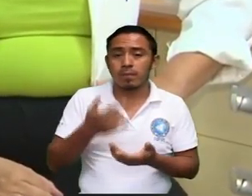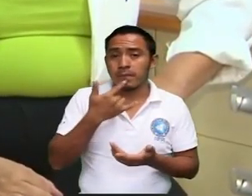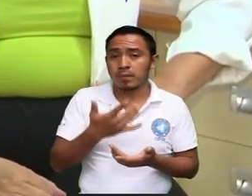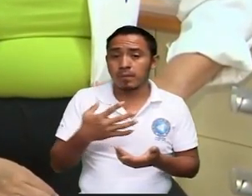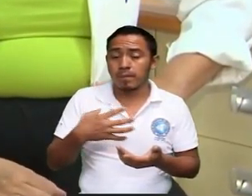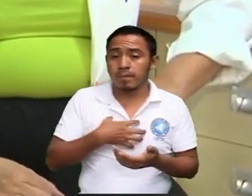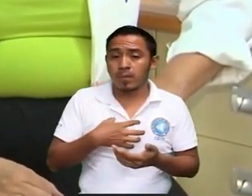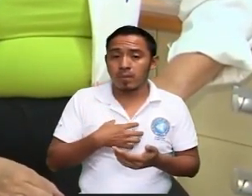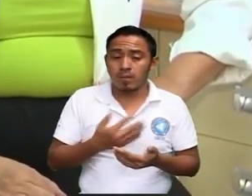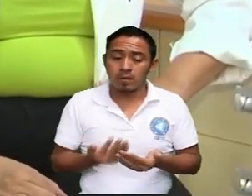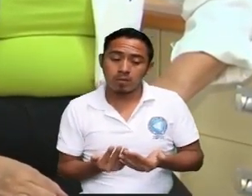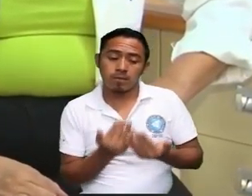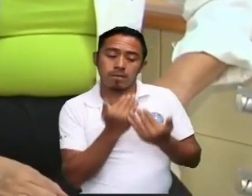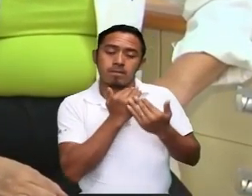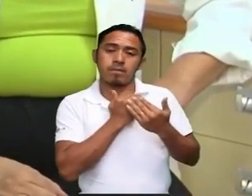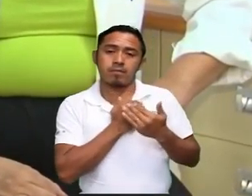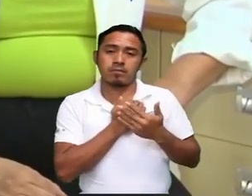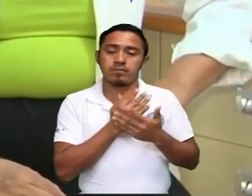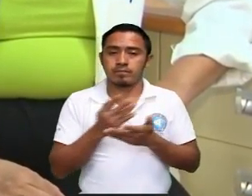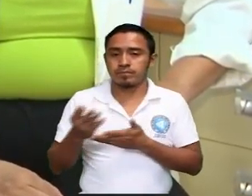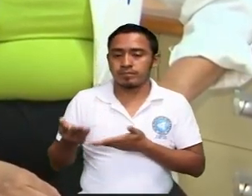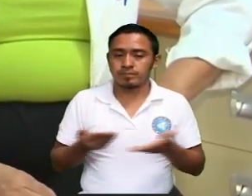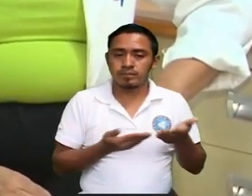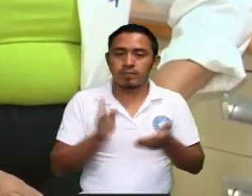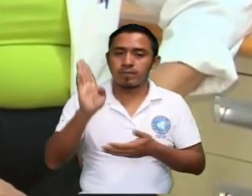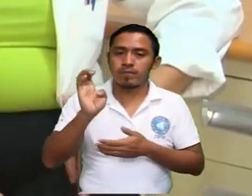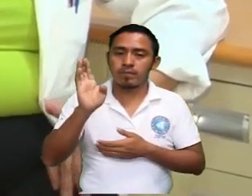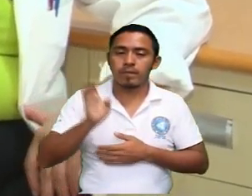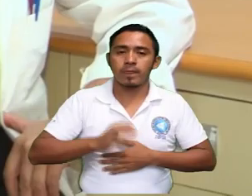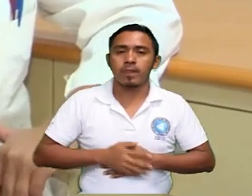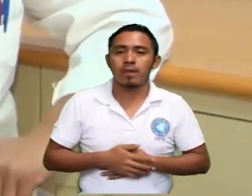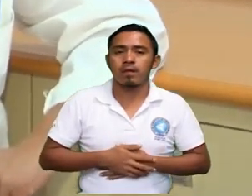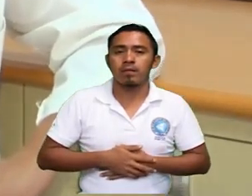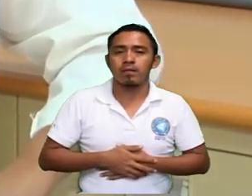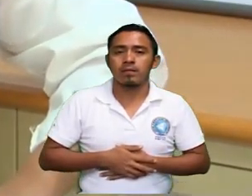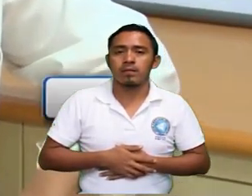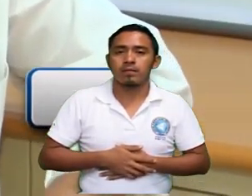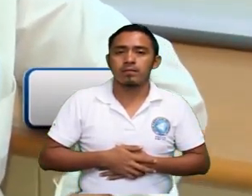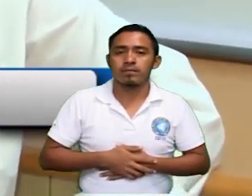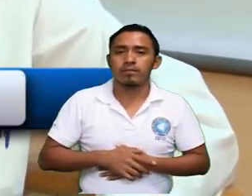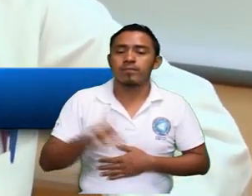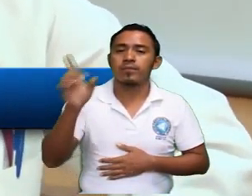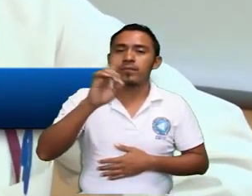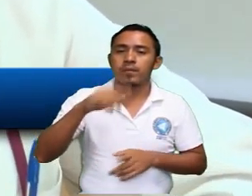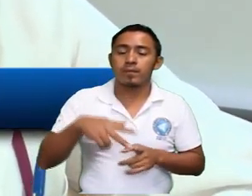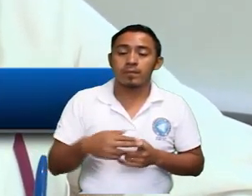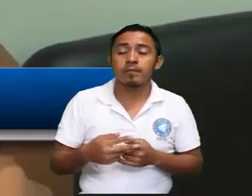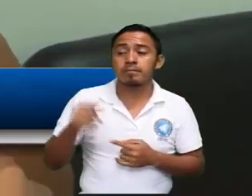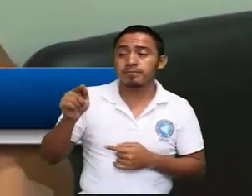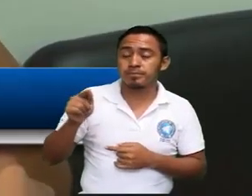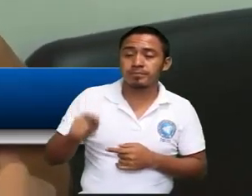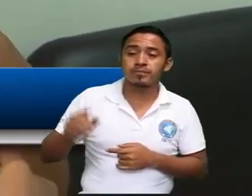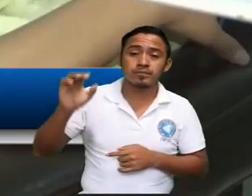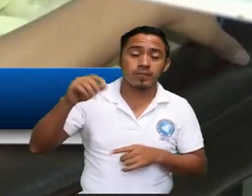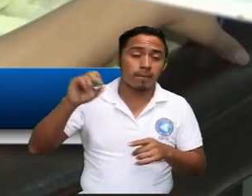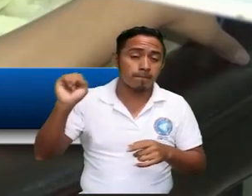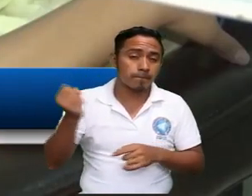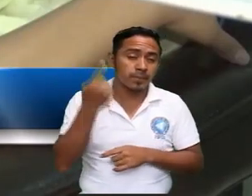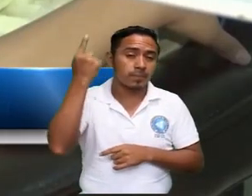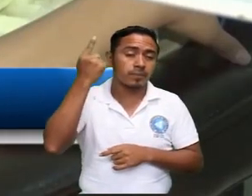sí, claro, de chinear a los bebés. Sí, esta estrategia inicia en Colombia. Tiene